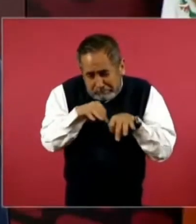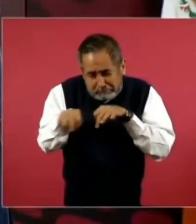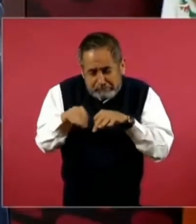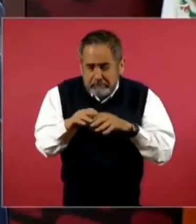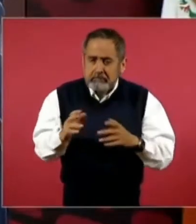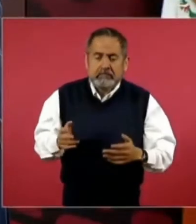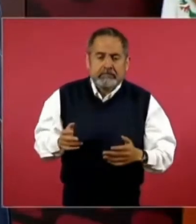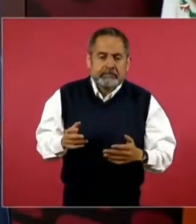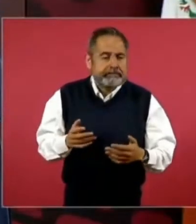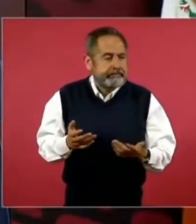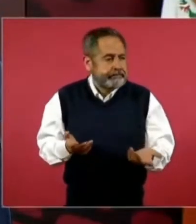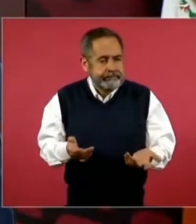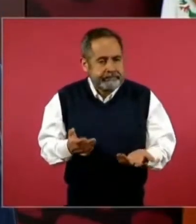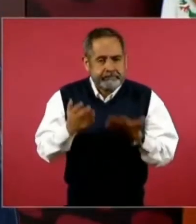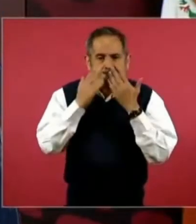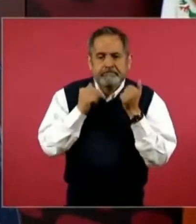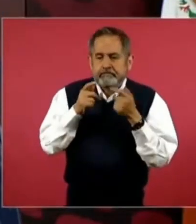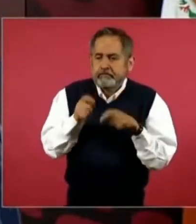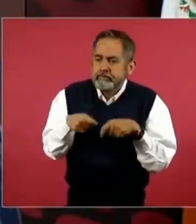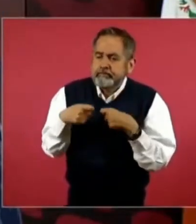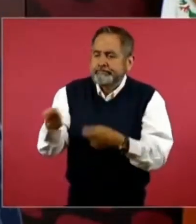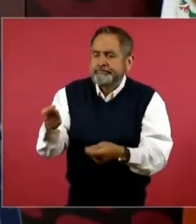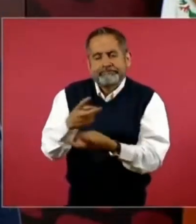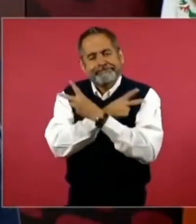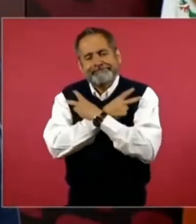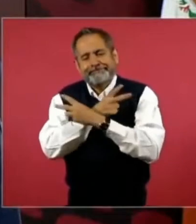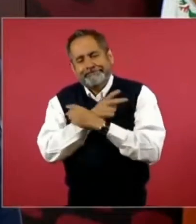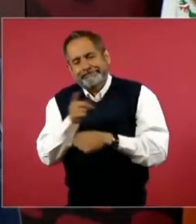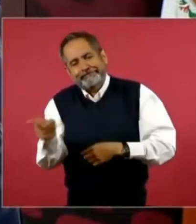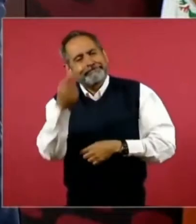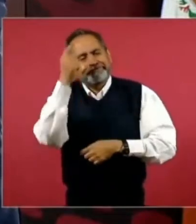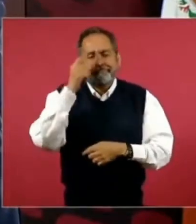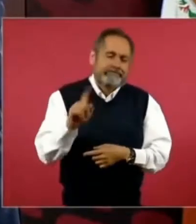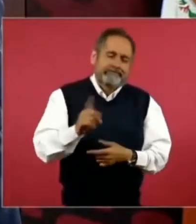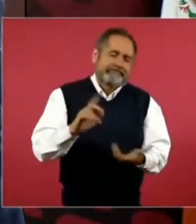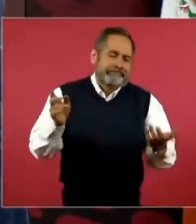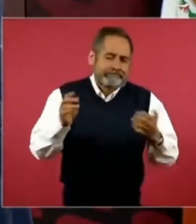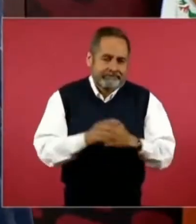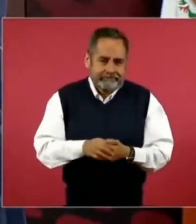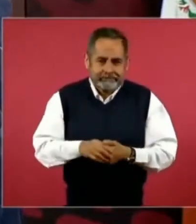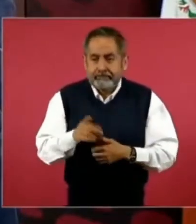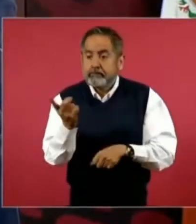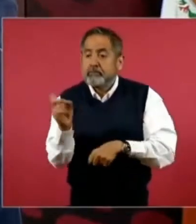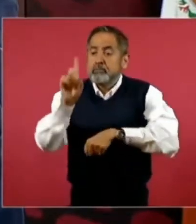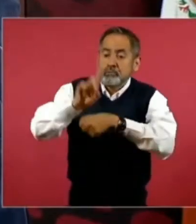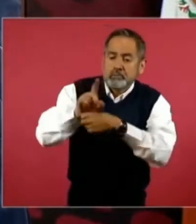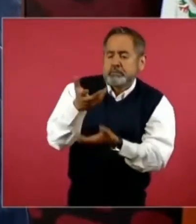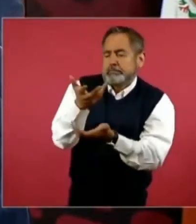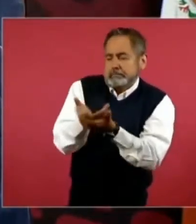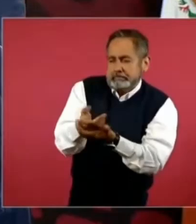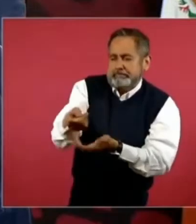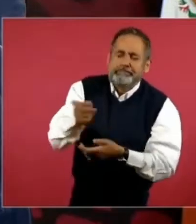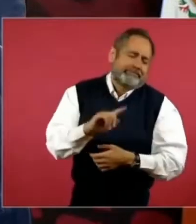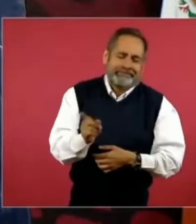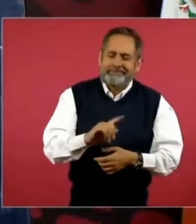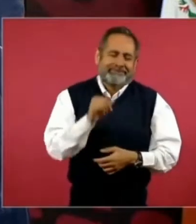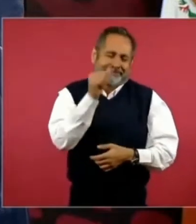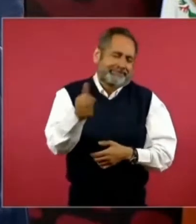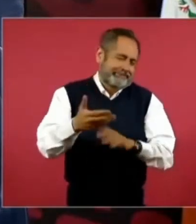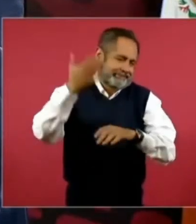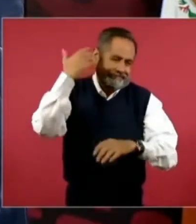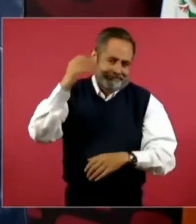Y no había vacaciones y desde luego no había día de descanso.